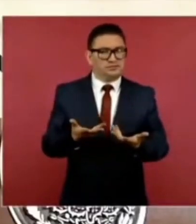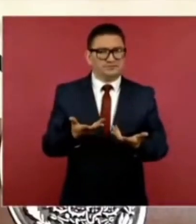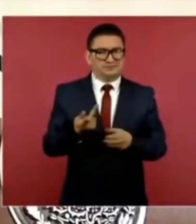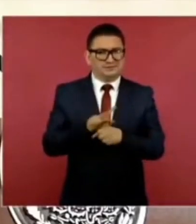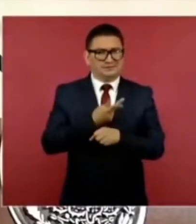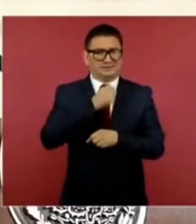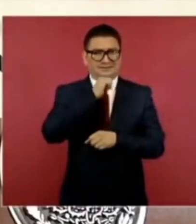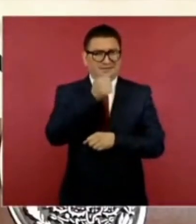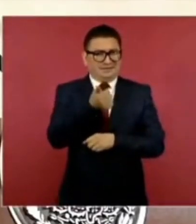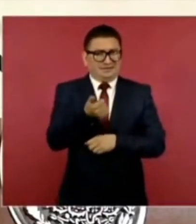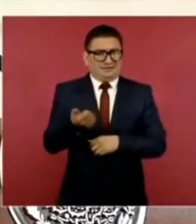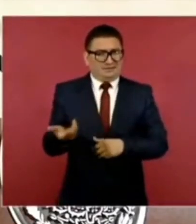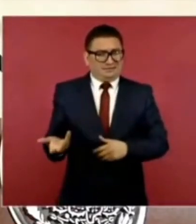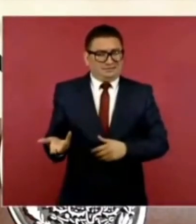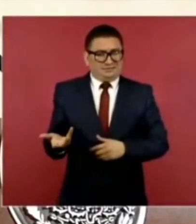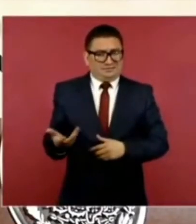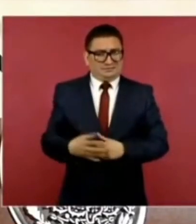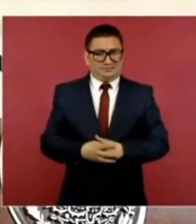Nada,